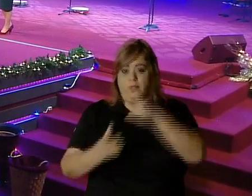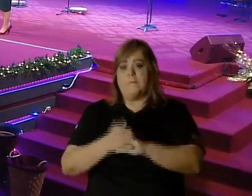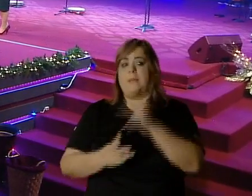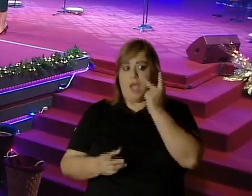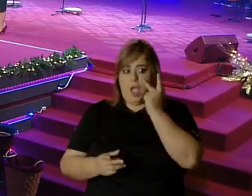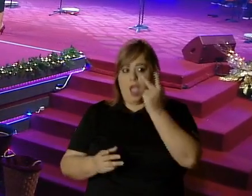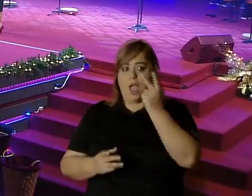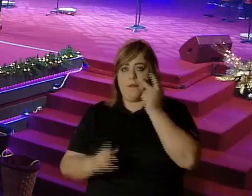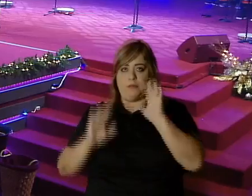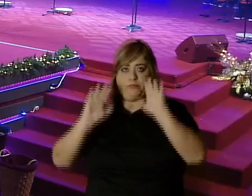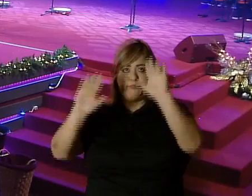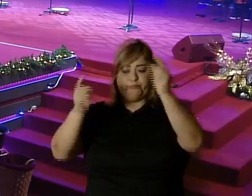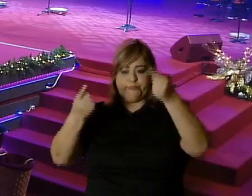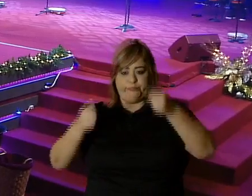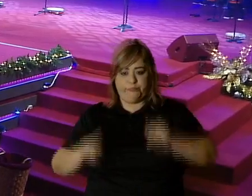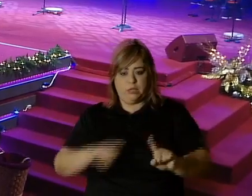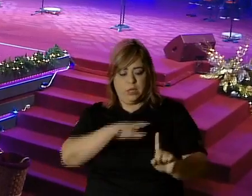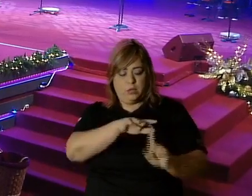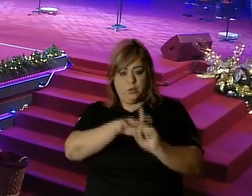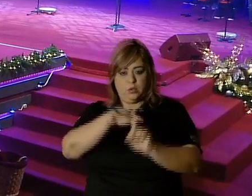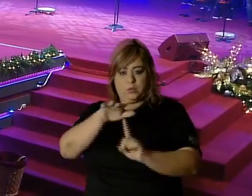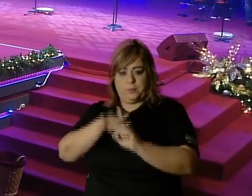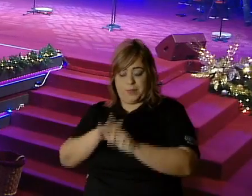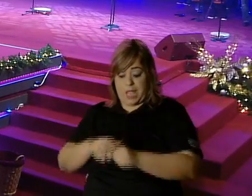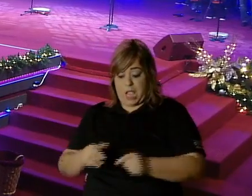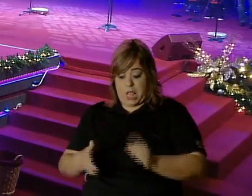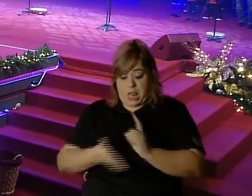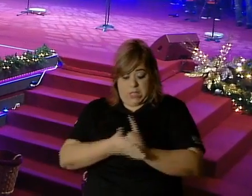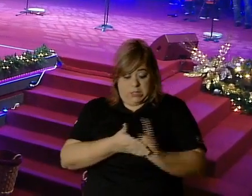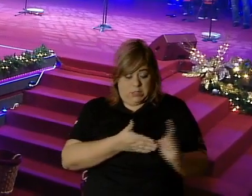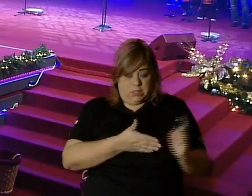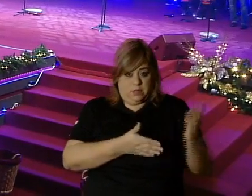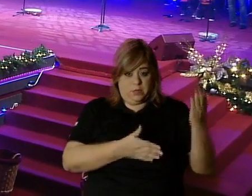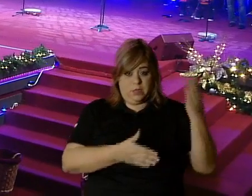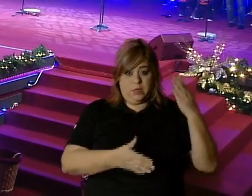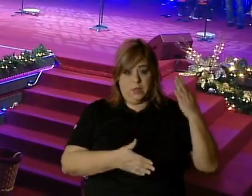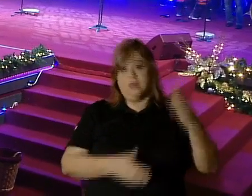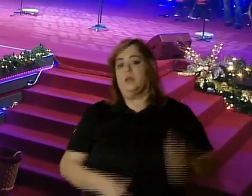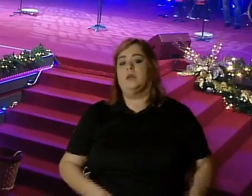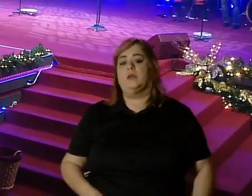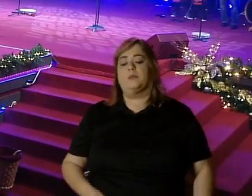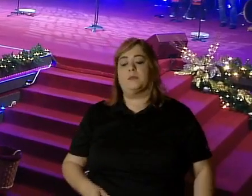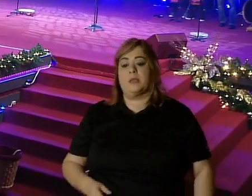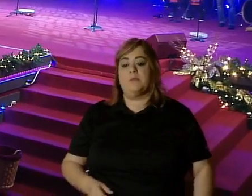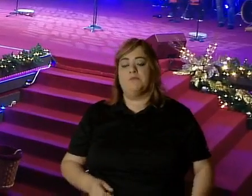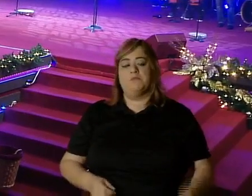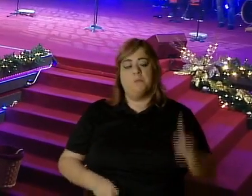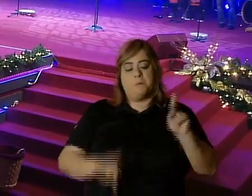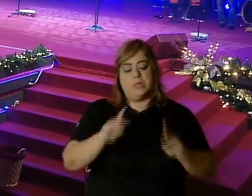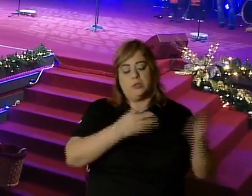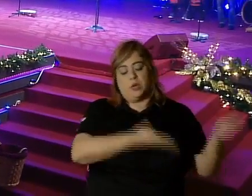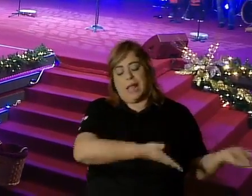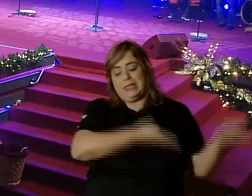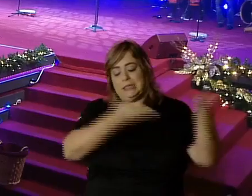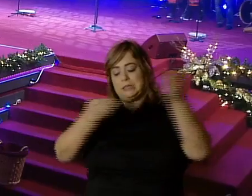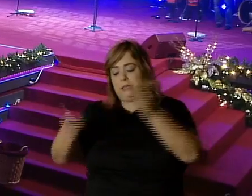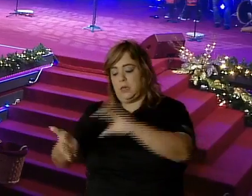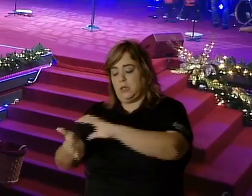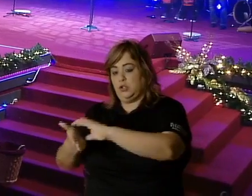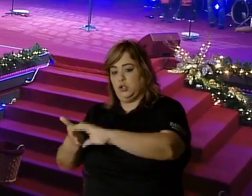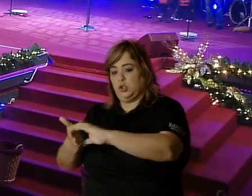los milagros. Esta semana vinieron a traerme un cheque y